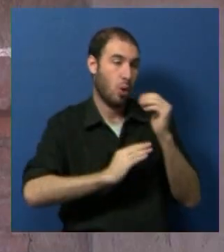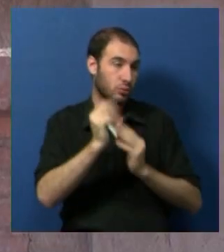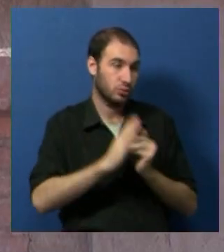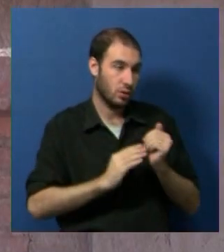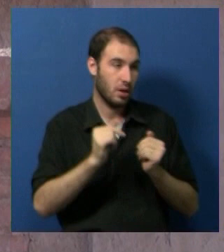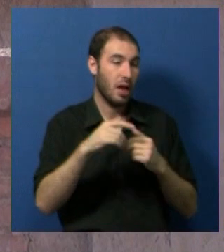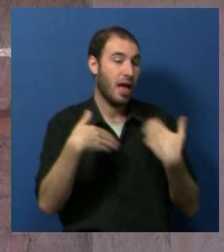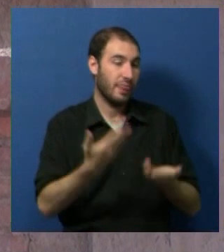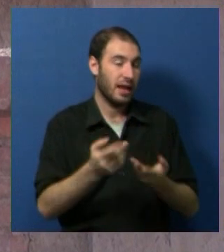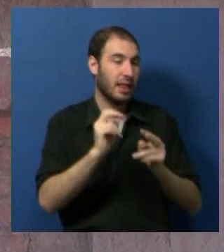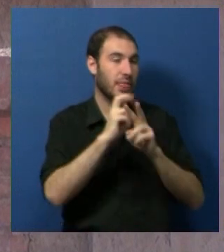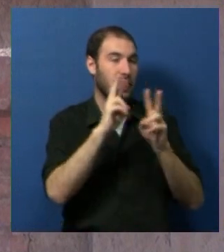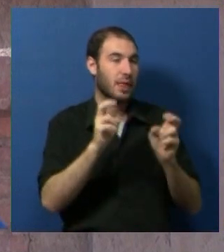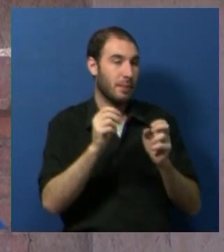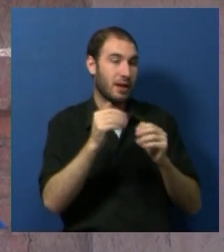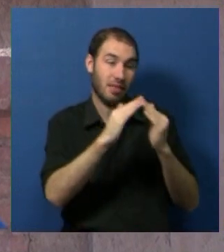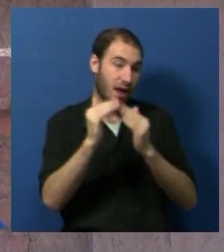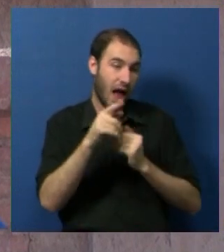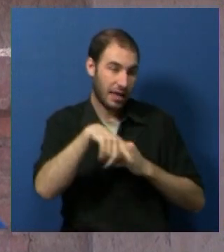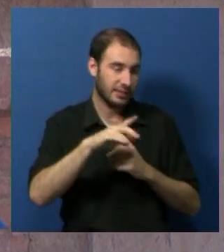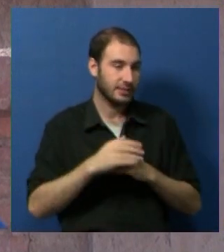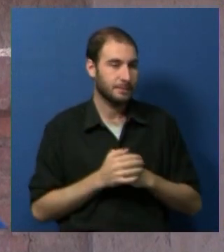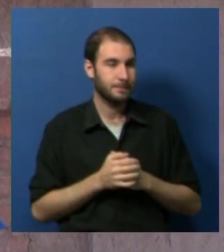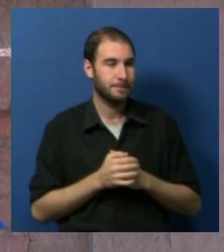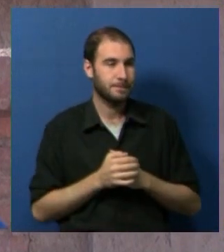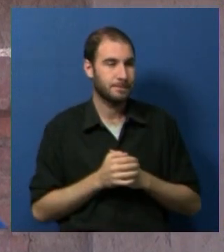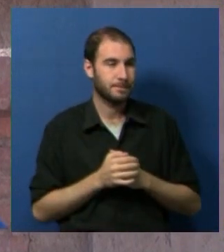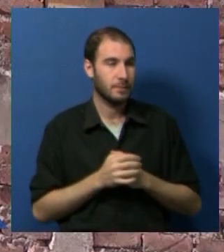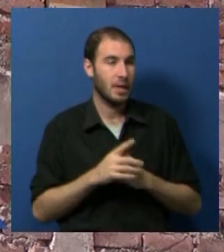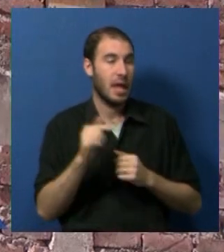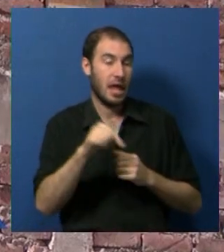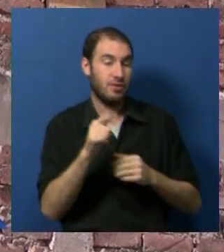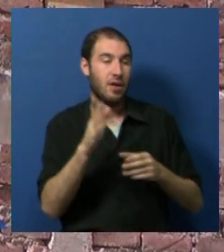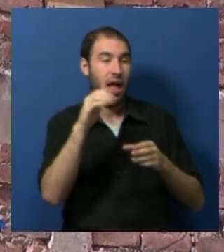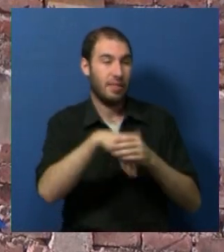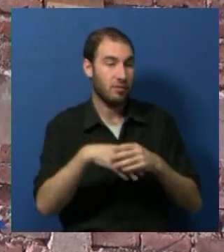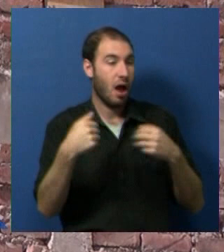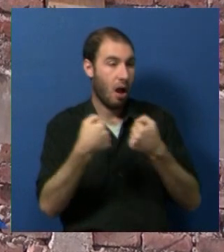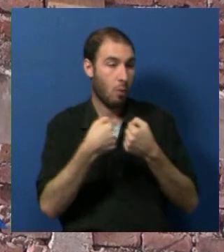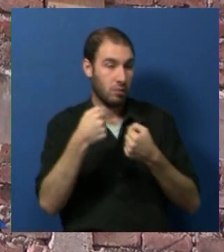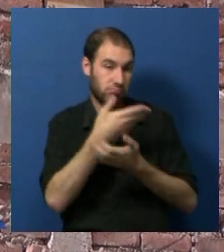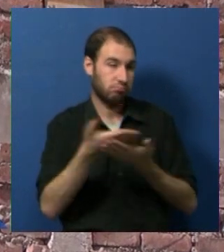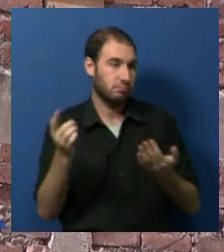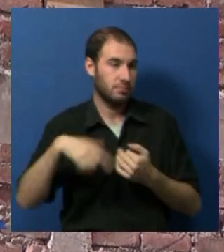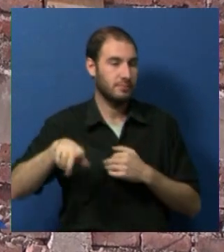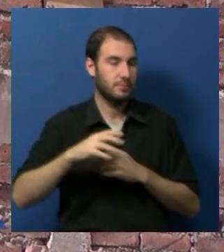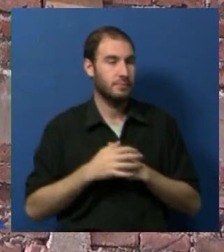puede generar en materia habitacional. Lo cierto es que esto forma parte de un gran acuerdo